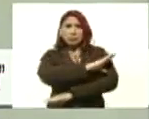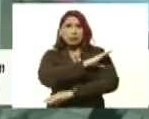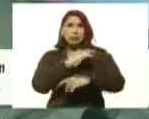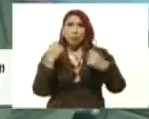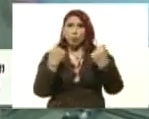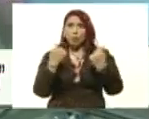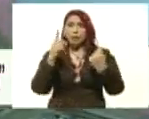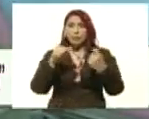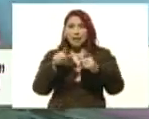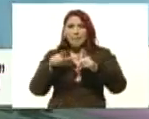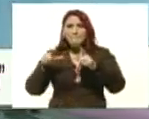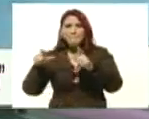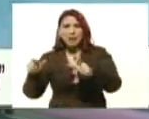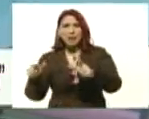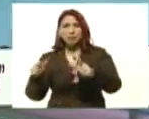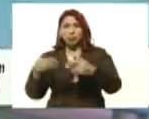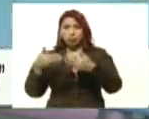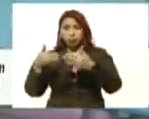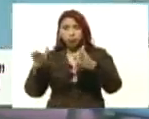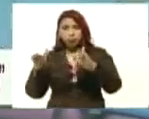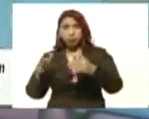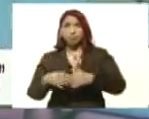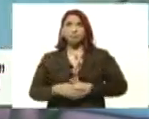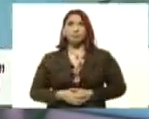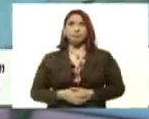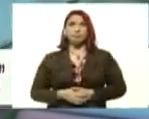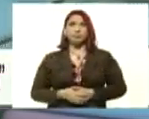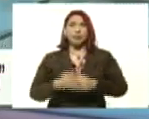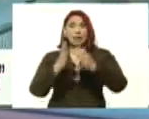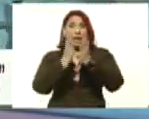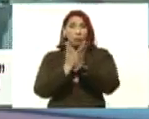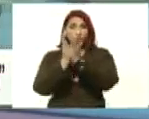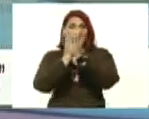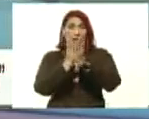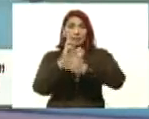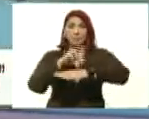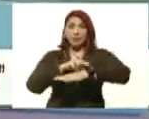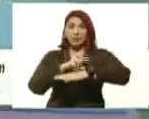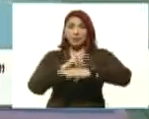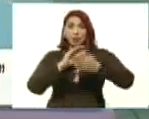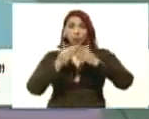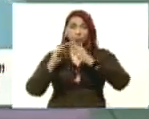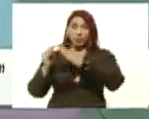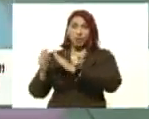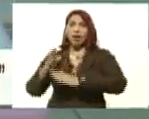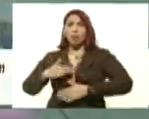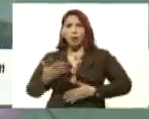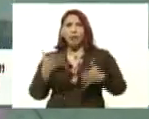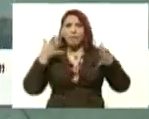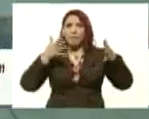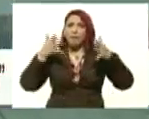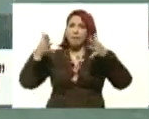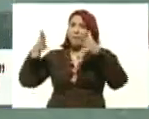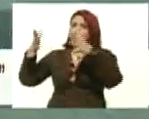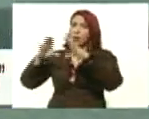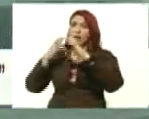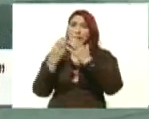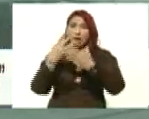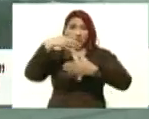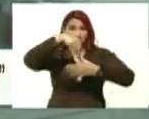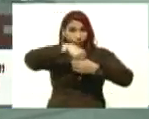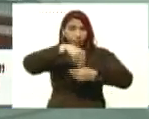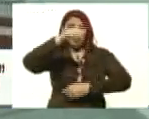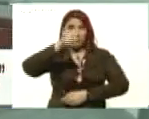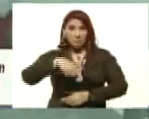un espacio que queda habilitado para que los estudiantes de medicina comunitaria puedan recibir clases aquí mismo, en el